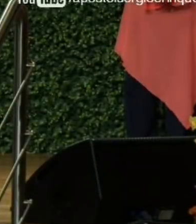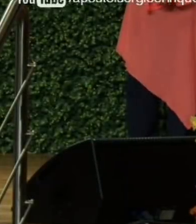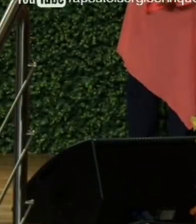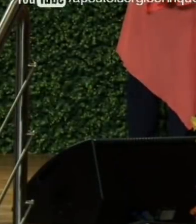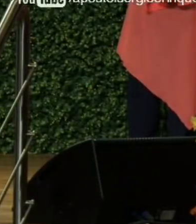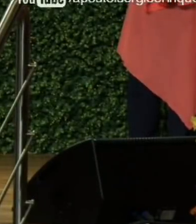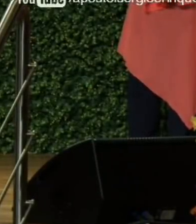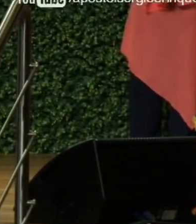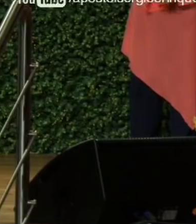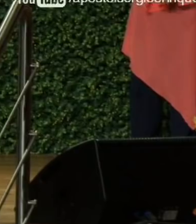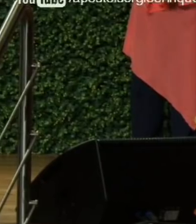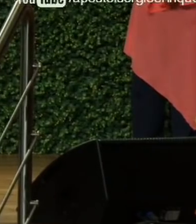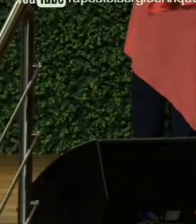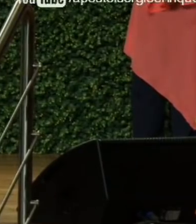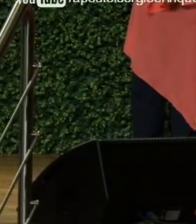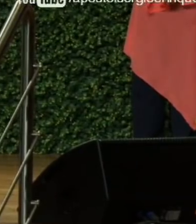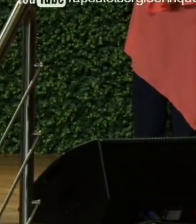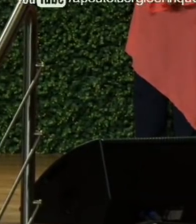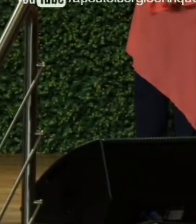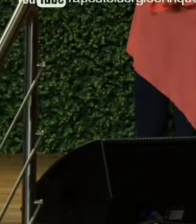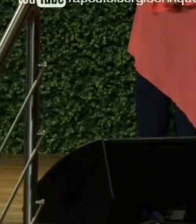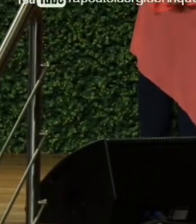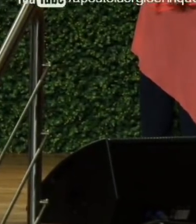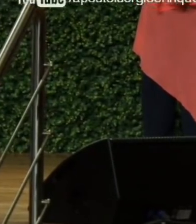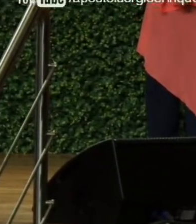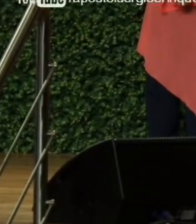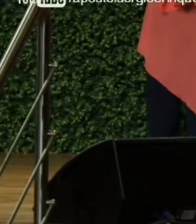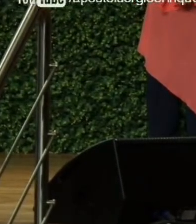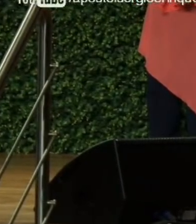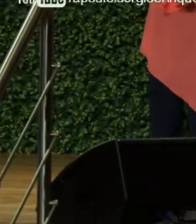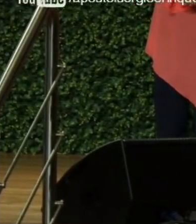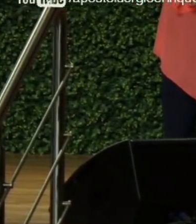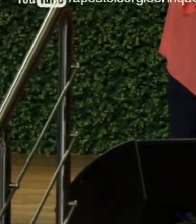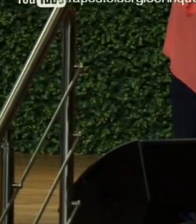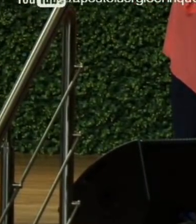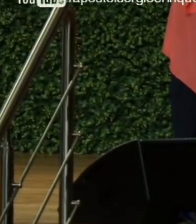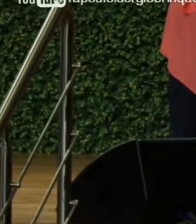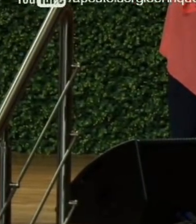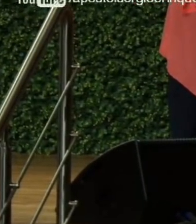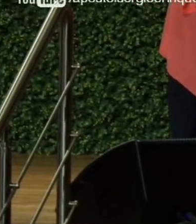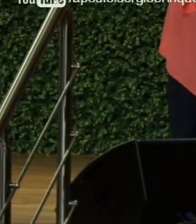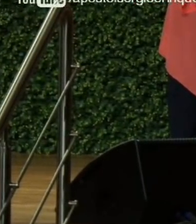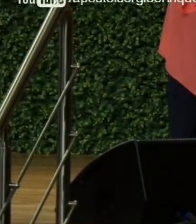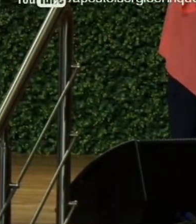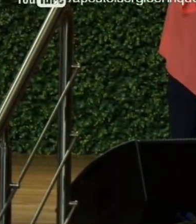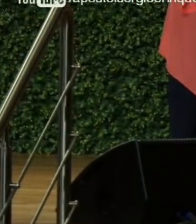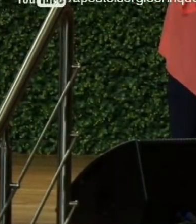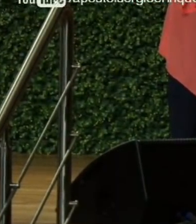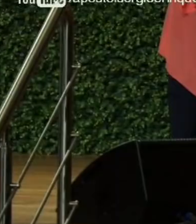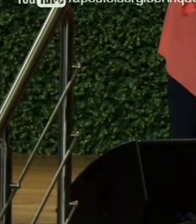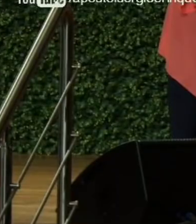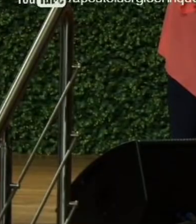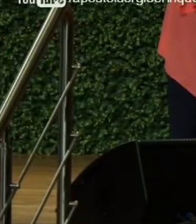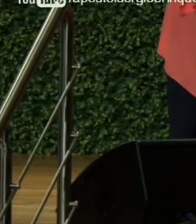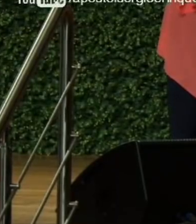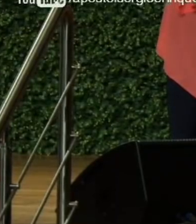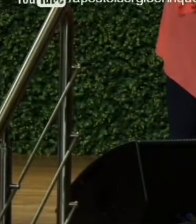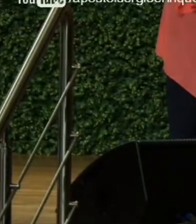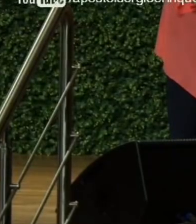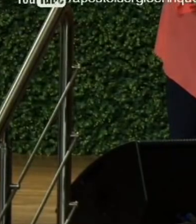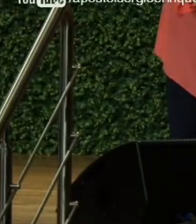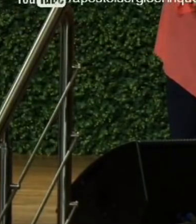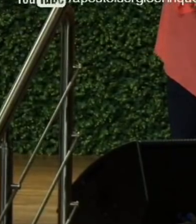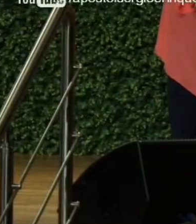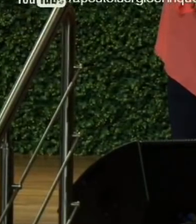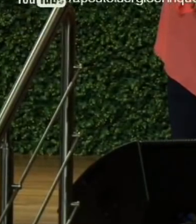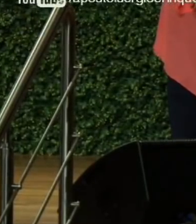Los bendecimos, amén. ¿Y cuántos tienen deseo de oír palabra del Señor? Yo tengo